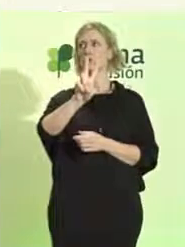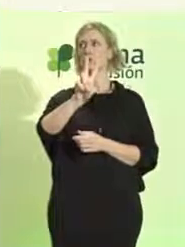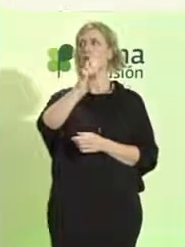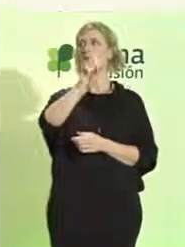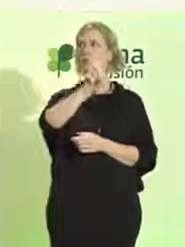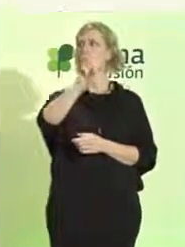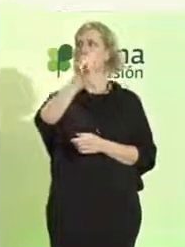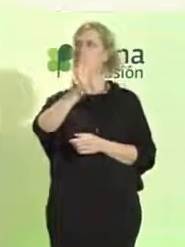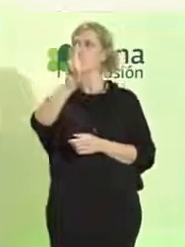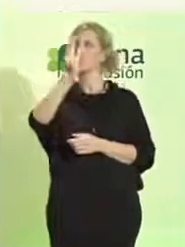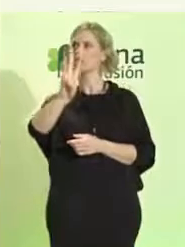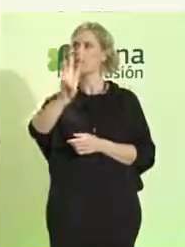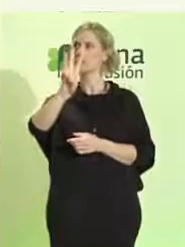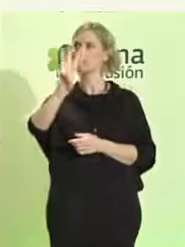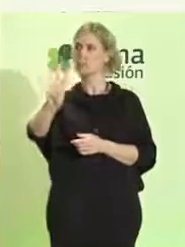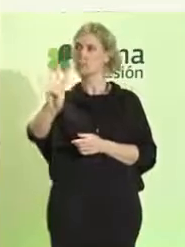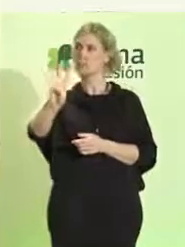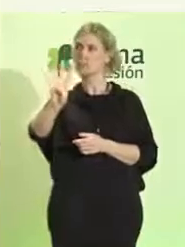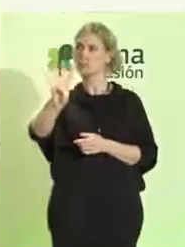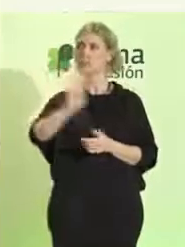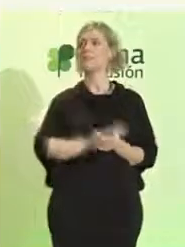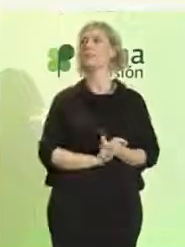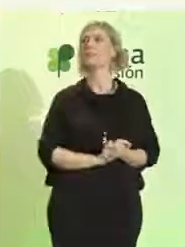un, dos, tres y...